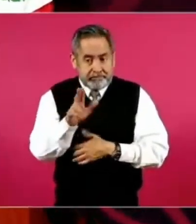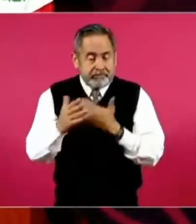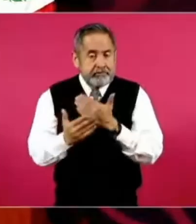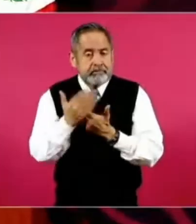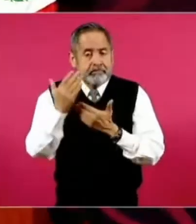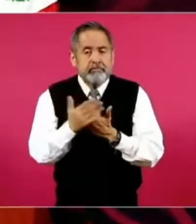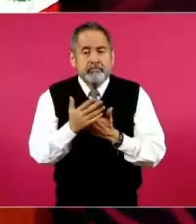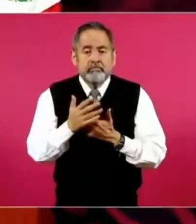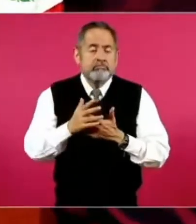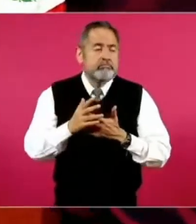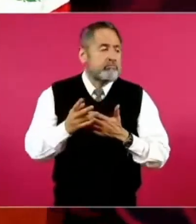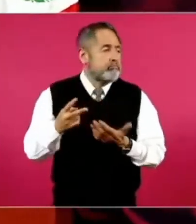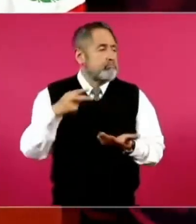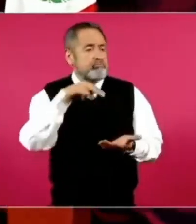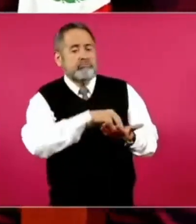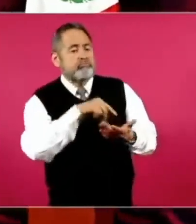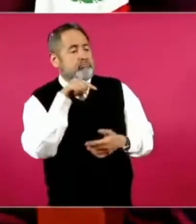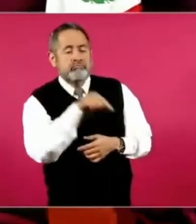sale